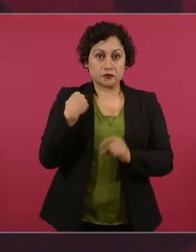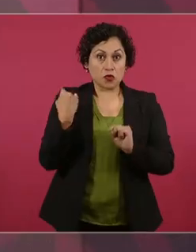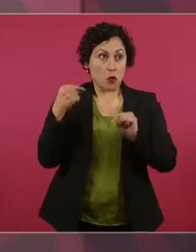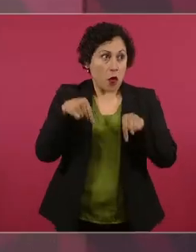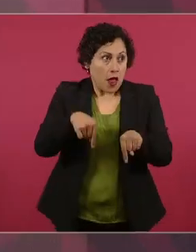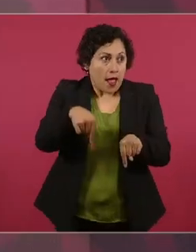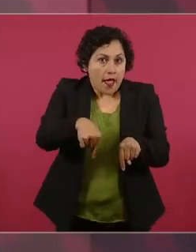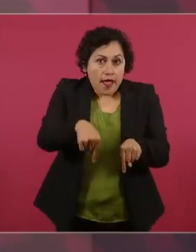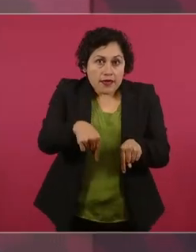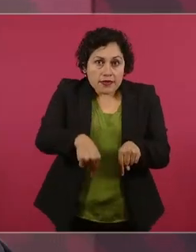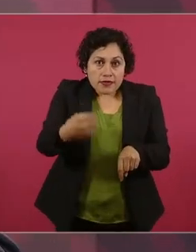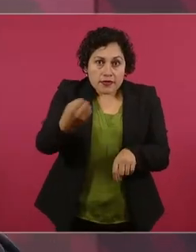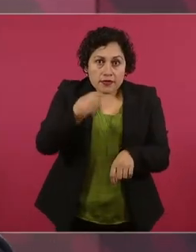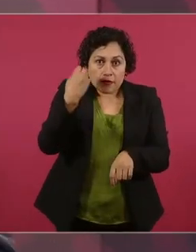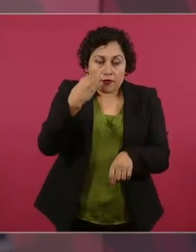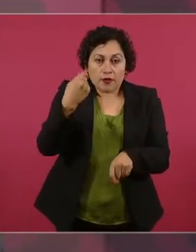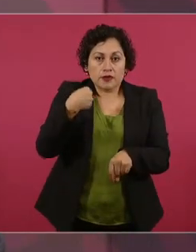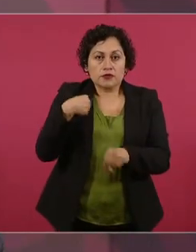dónde